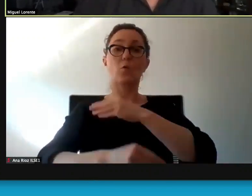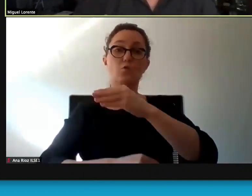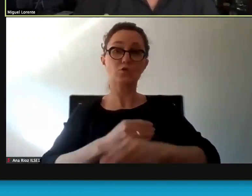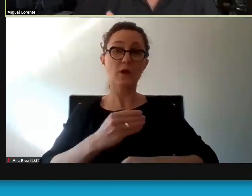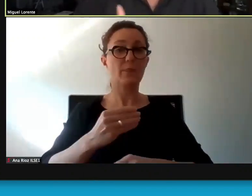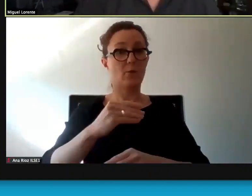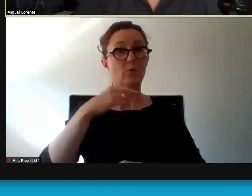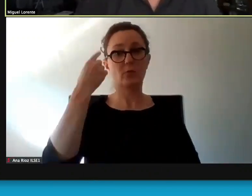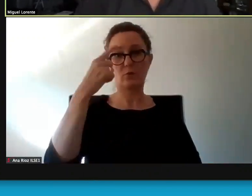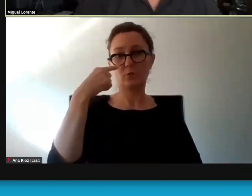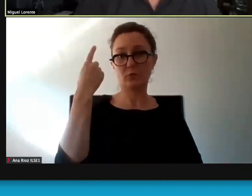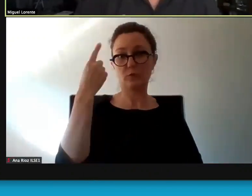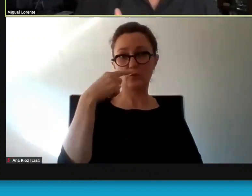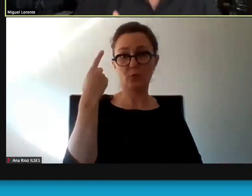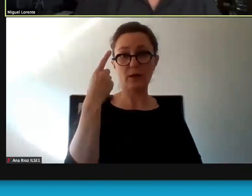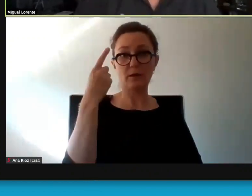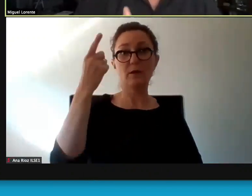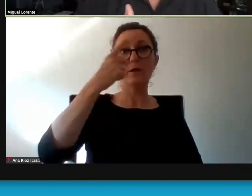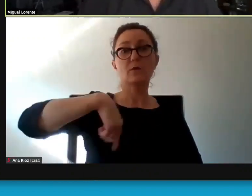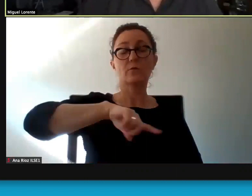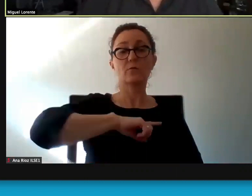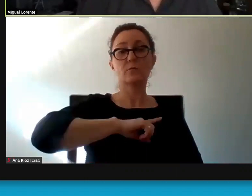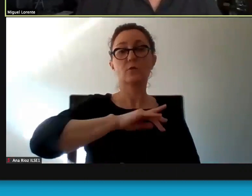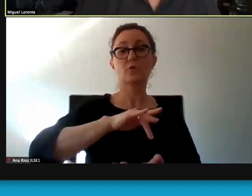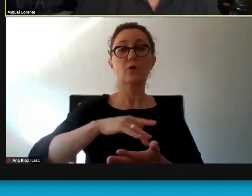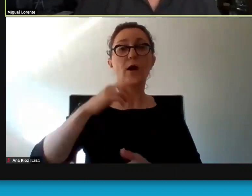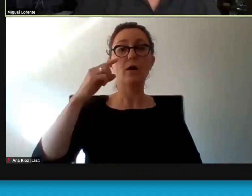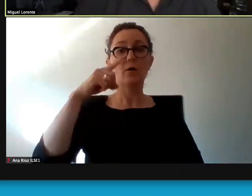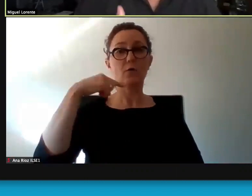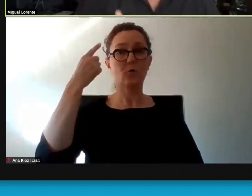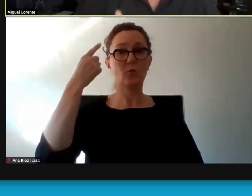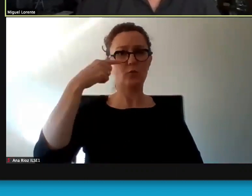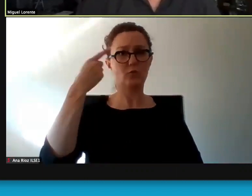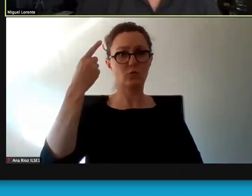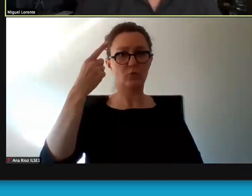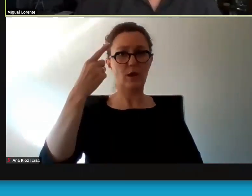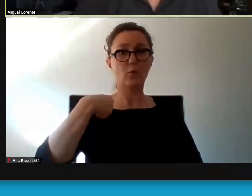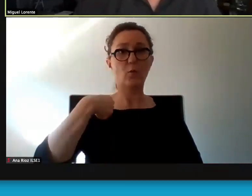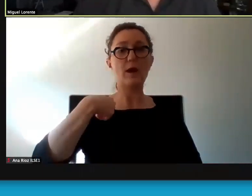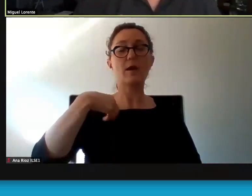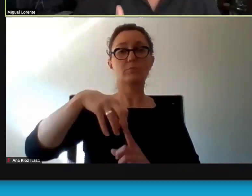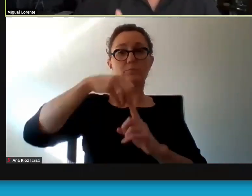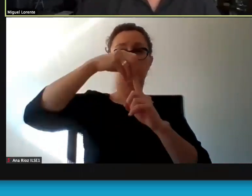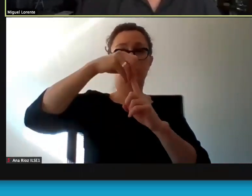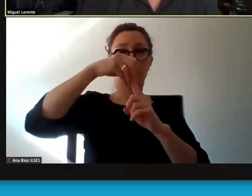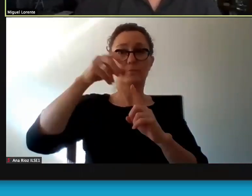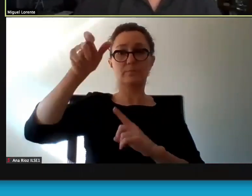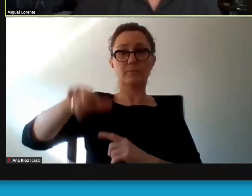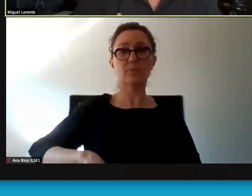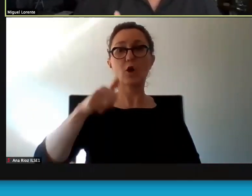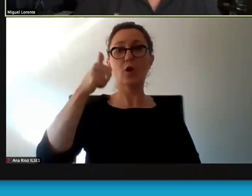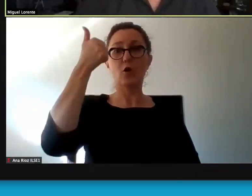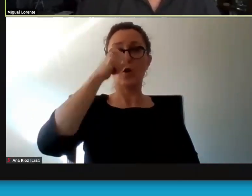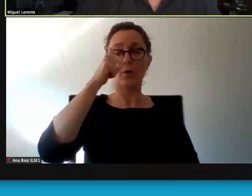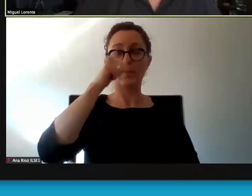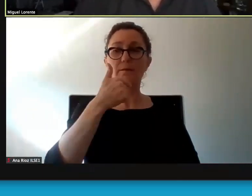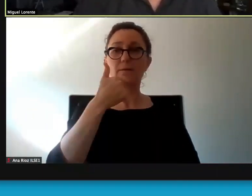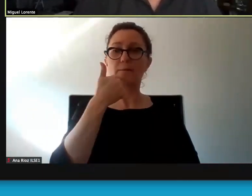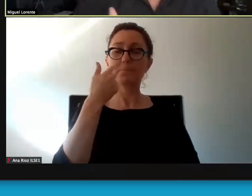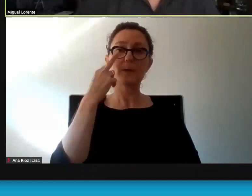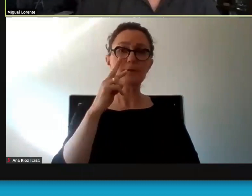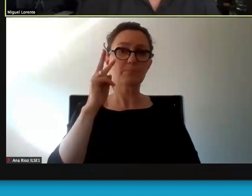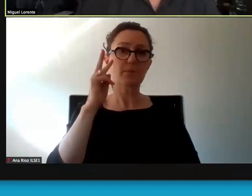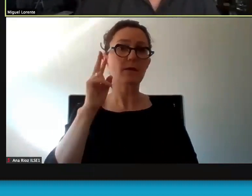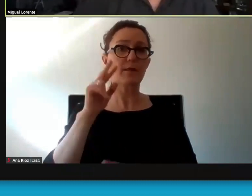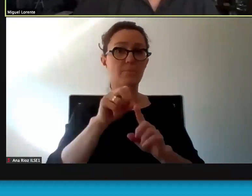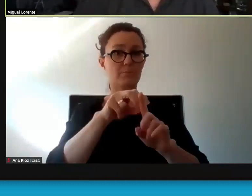una cultura androcéntrica que ha negado la aportación, la visión, la experiencia,